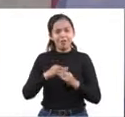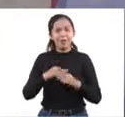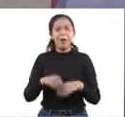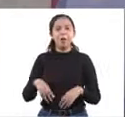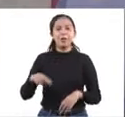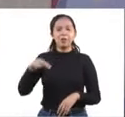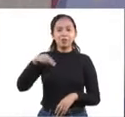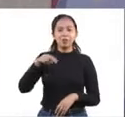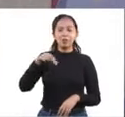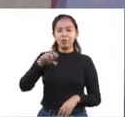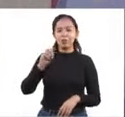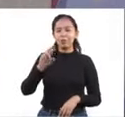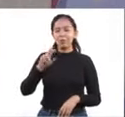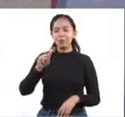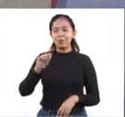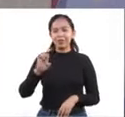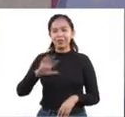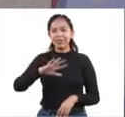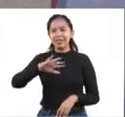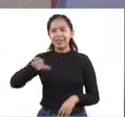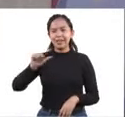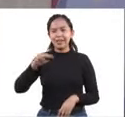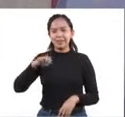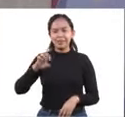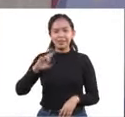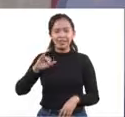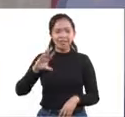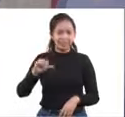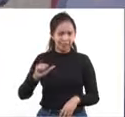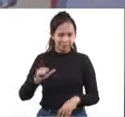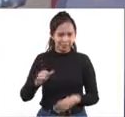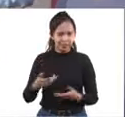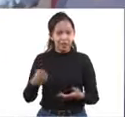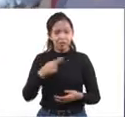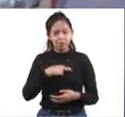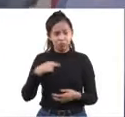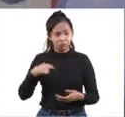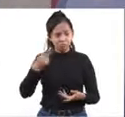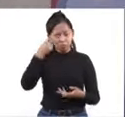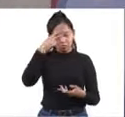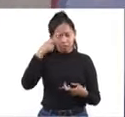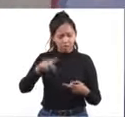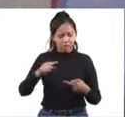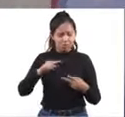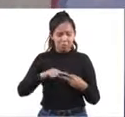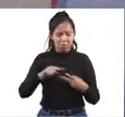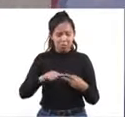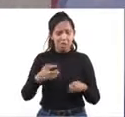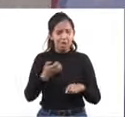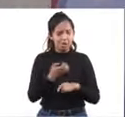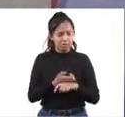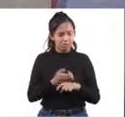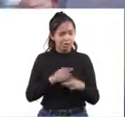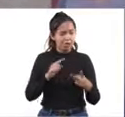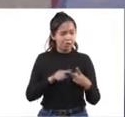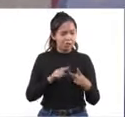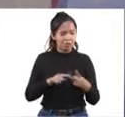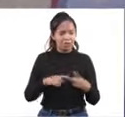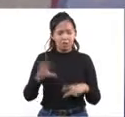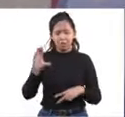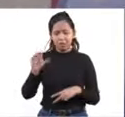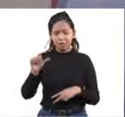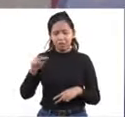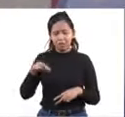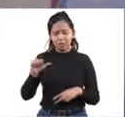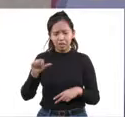los centroamericanos, ahí están los caribeños, estamos los mexicanos, los estadounidenses, los canadienses.